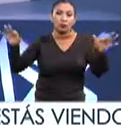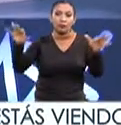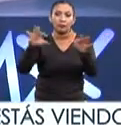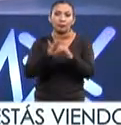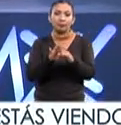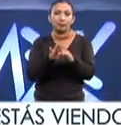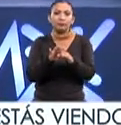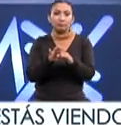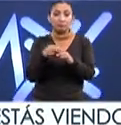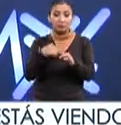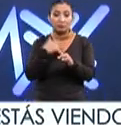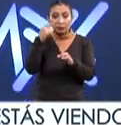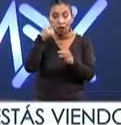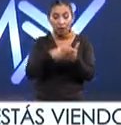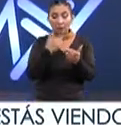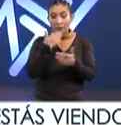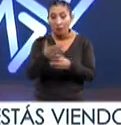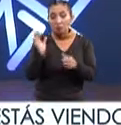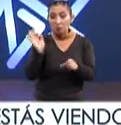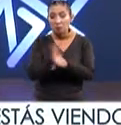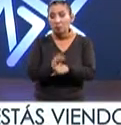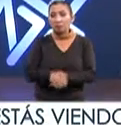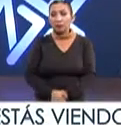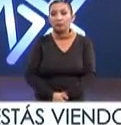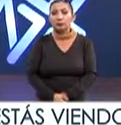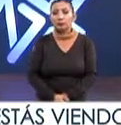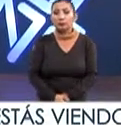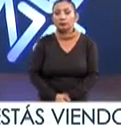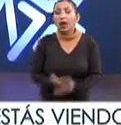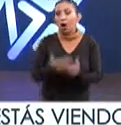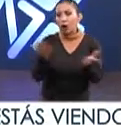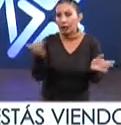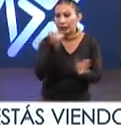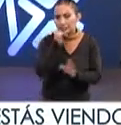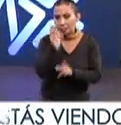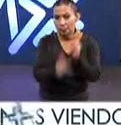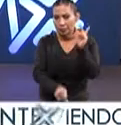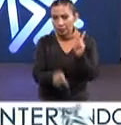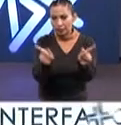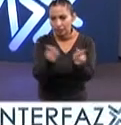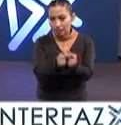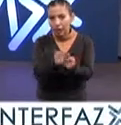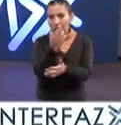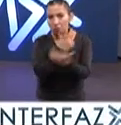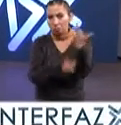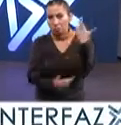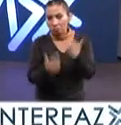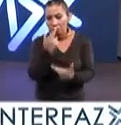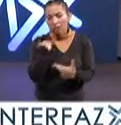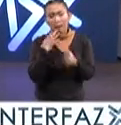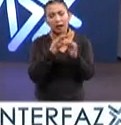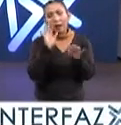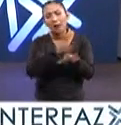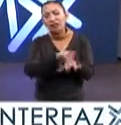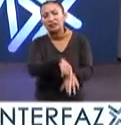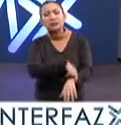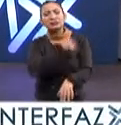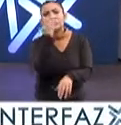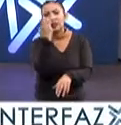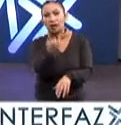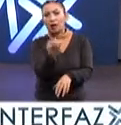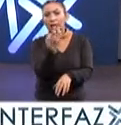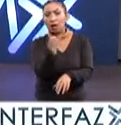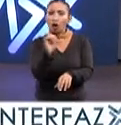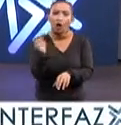que me parece que es necesario seguir fortaleciendo. Sin duda alguna. Si le parece bien, maestro, vamos a hacer una breve pausa y regresando nos platica un poco más sobre